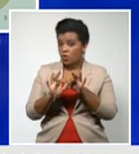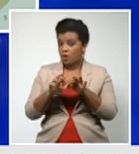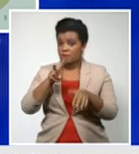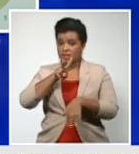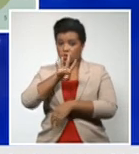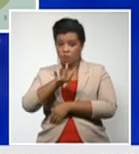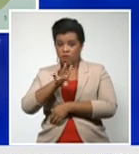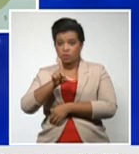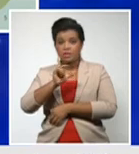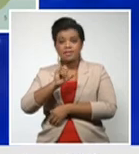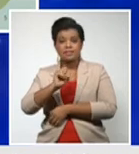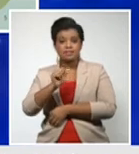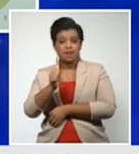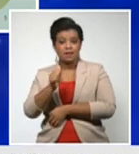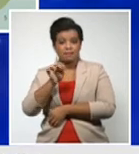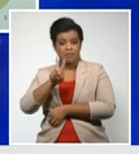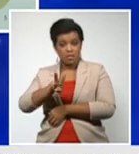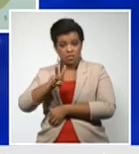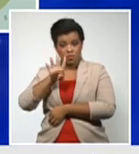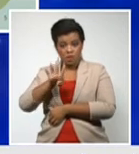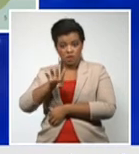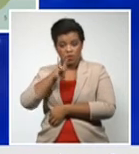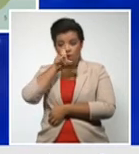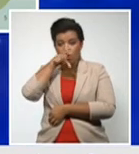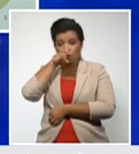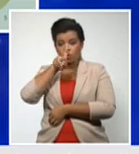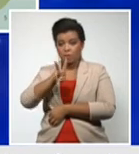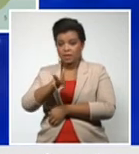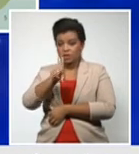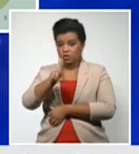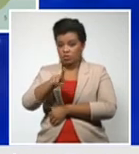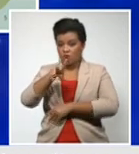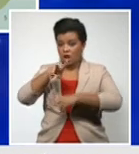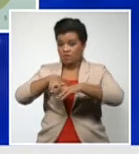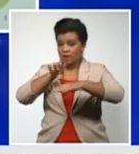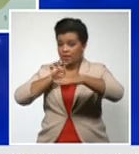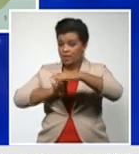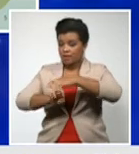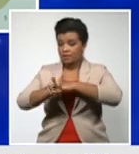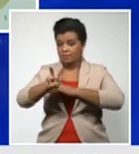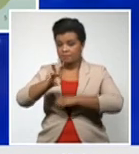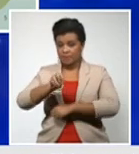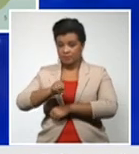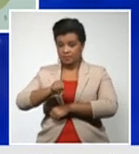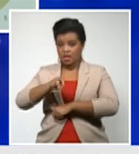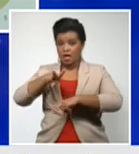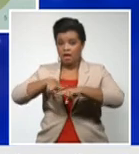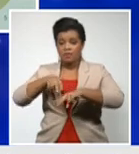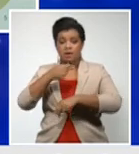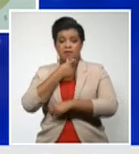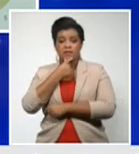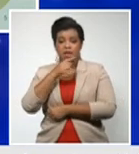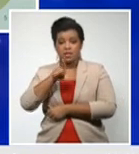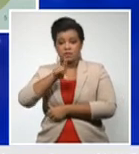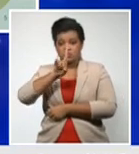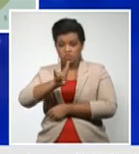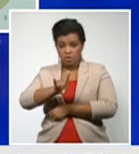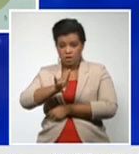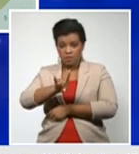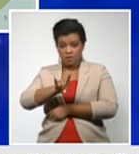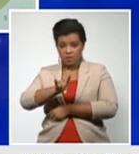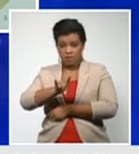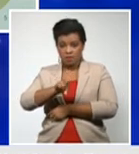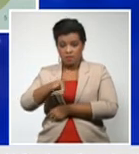cada uno, Cotorro 21, Habana del Este 20, Habana Vieja 19,